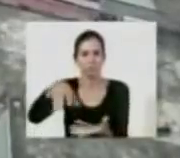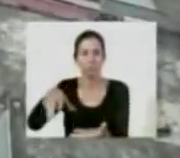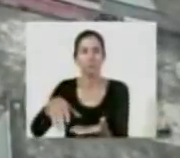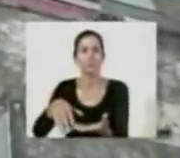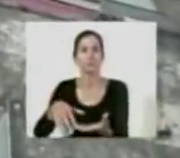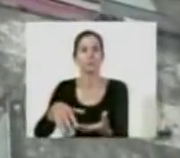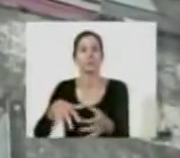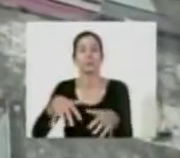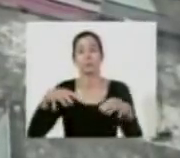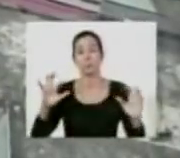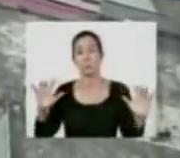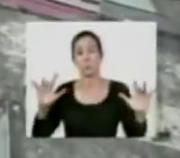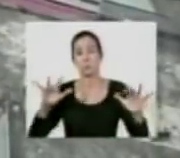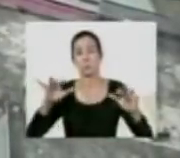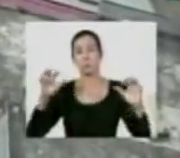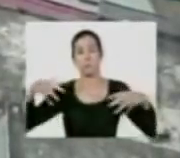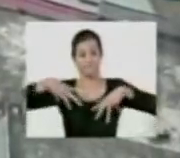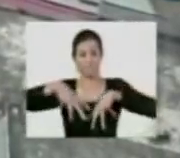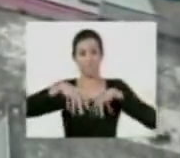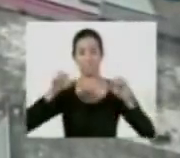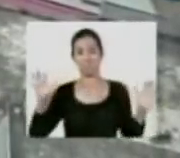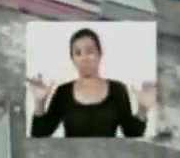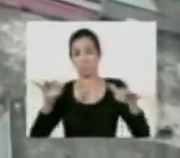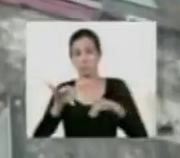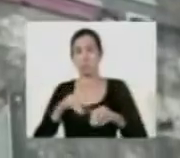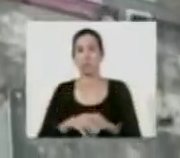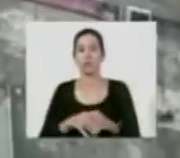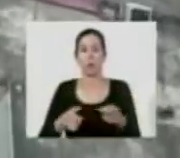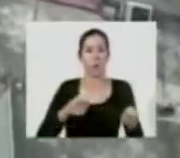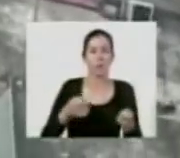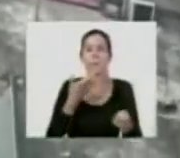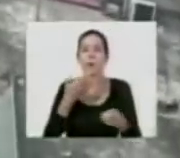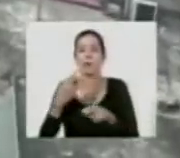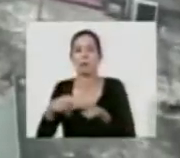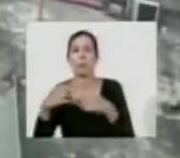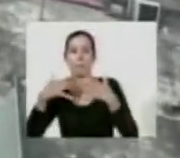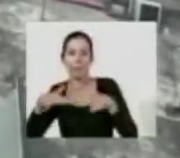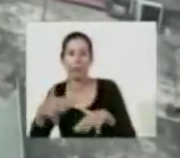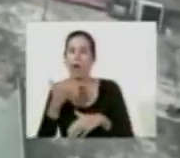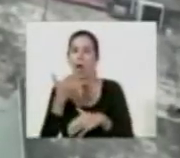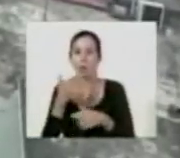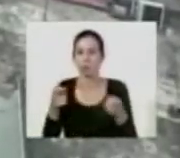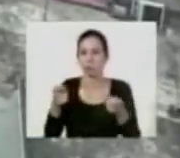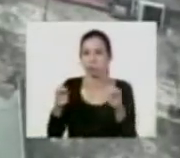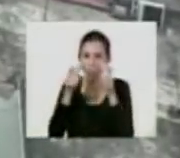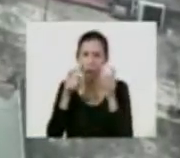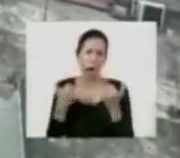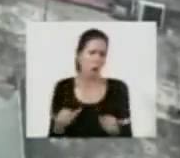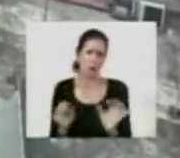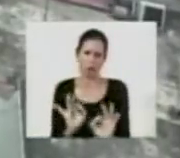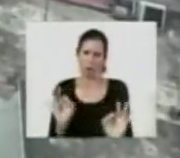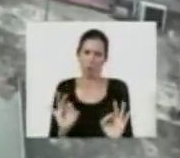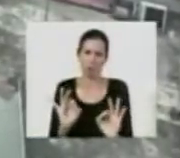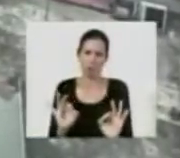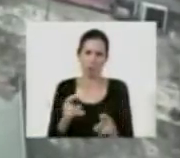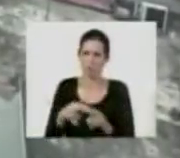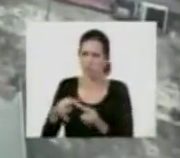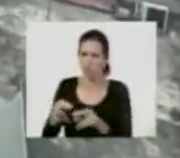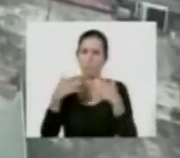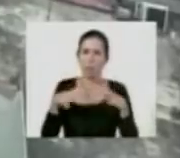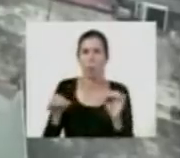se desplaza puntos de control de extraviado. Hasta el momento no hemos tenido ninguna